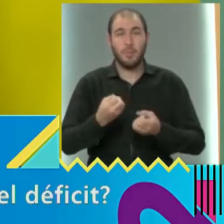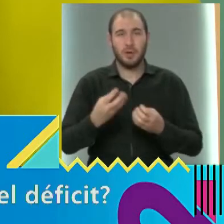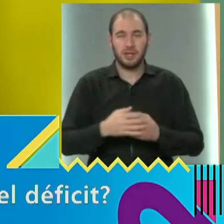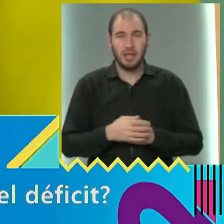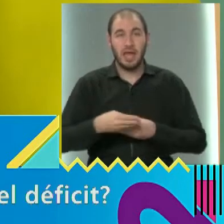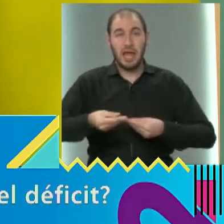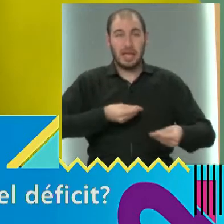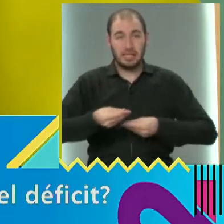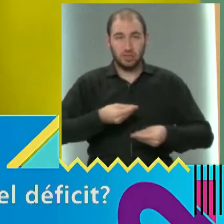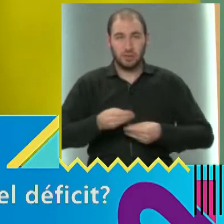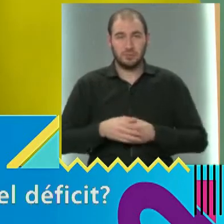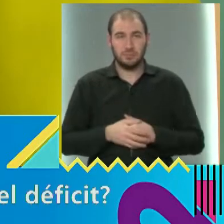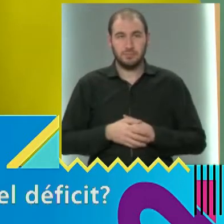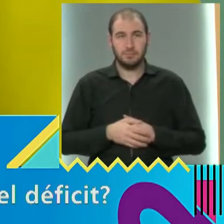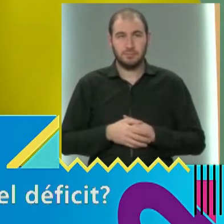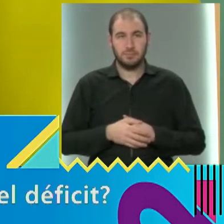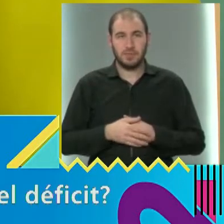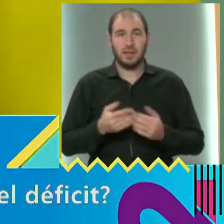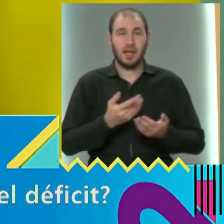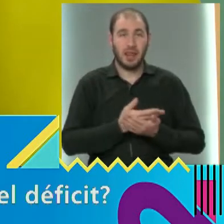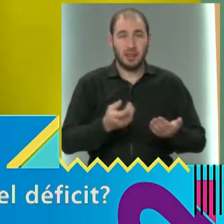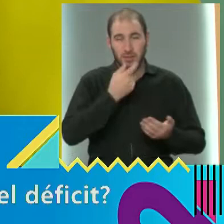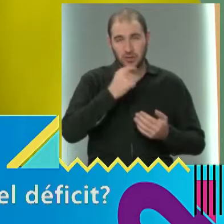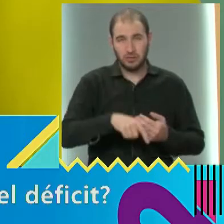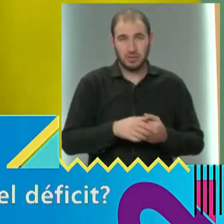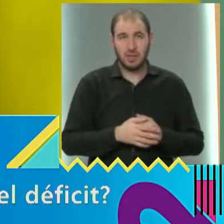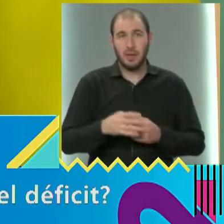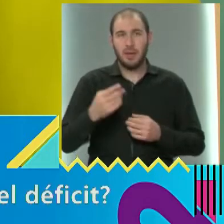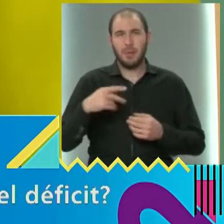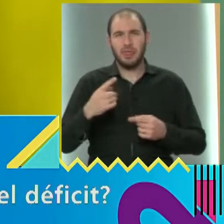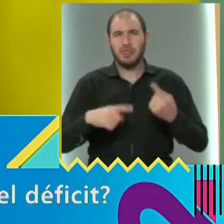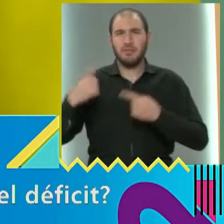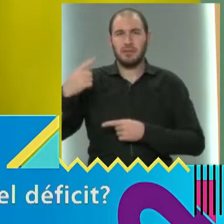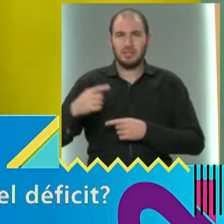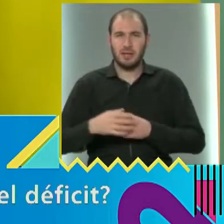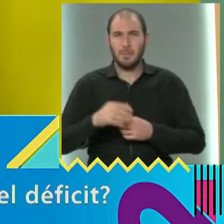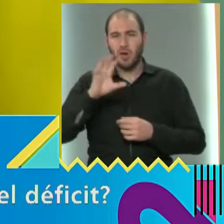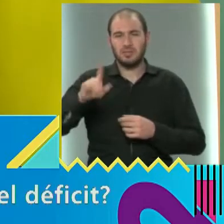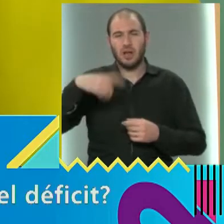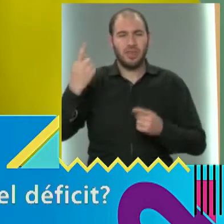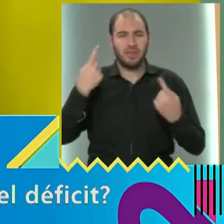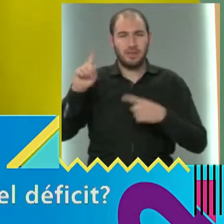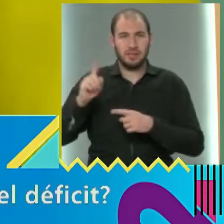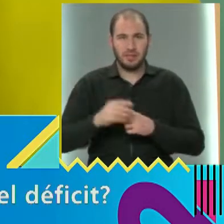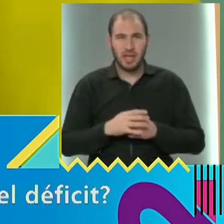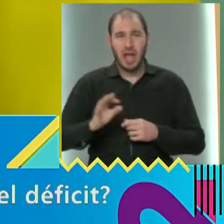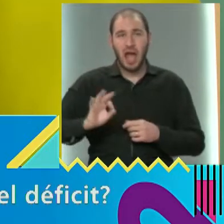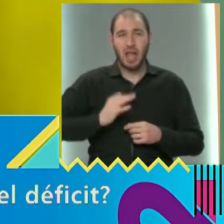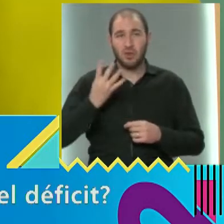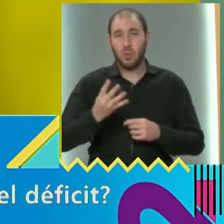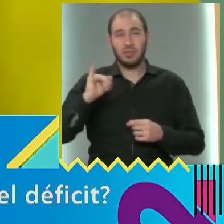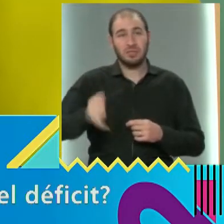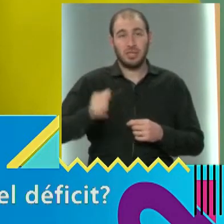de una gestión que normalmente en la provincia, y para colmo, a diferencia de otras provincias, son 4 años sí o